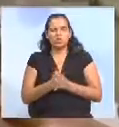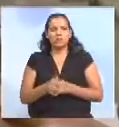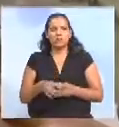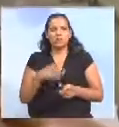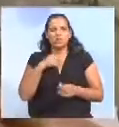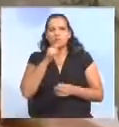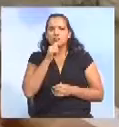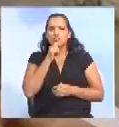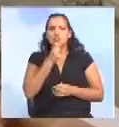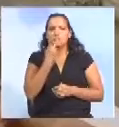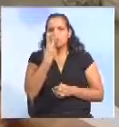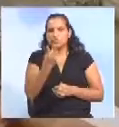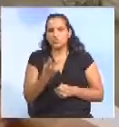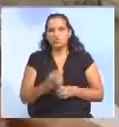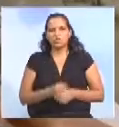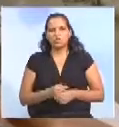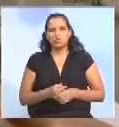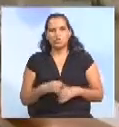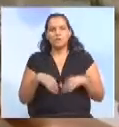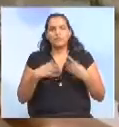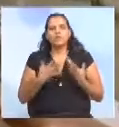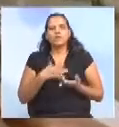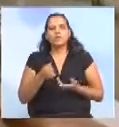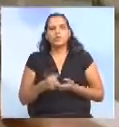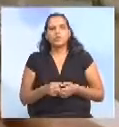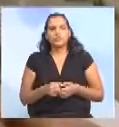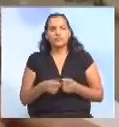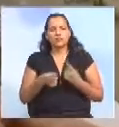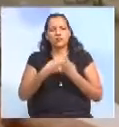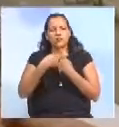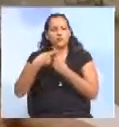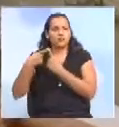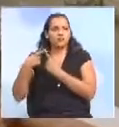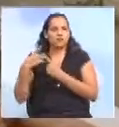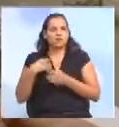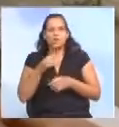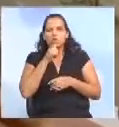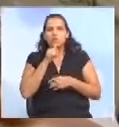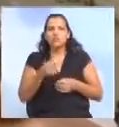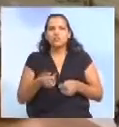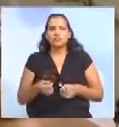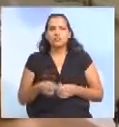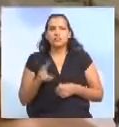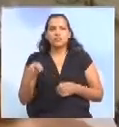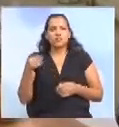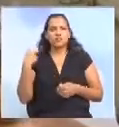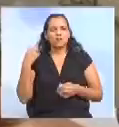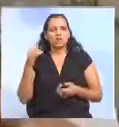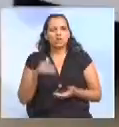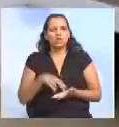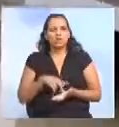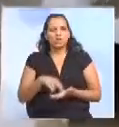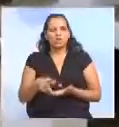esta agua estancada, como usted mismo se está dando cuenta, cómo están las bóvedas llenas de agua porque no ha tenido por dónde